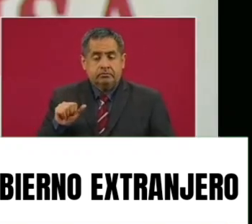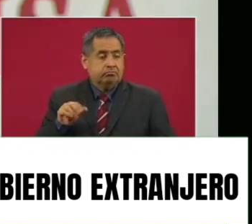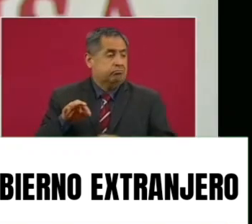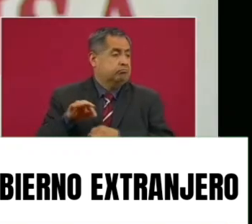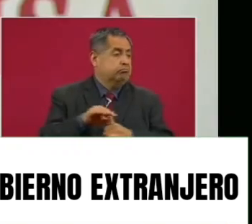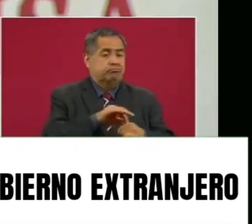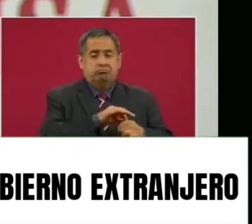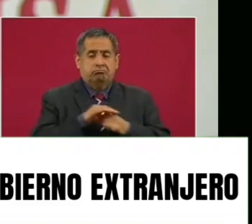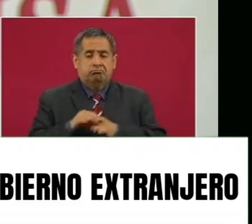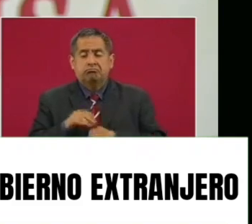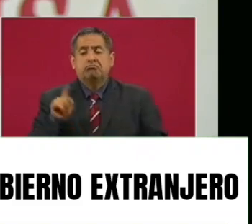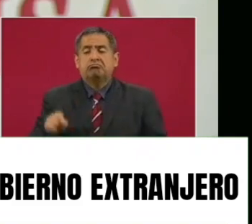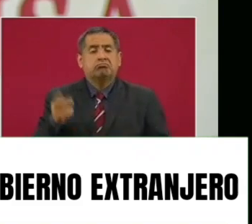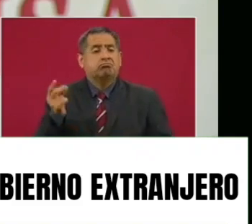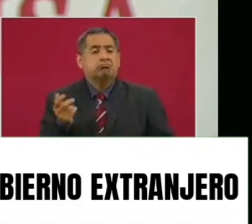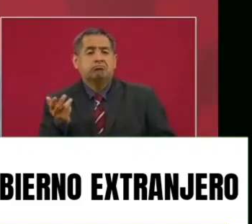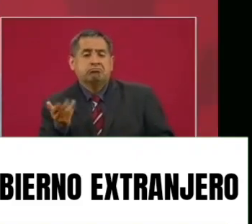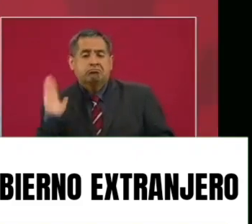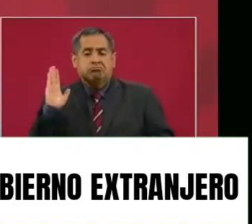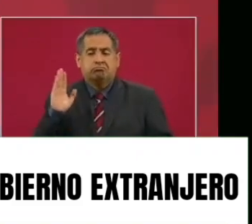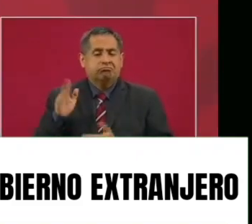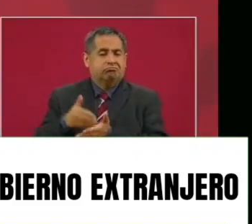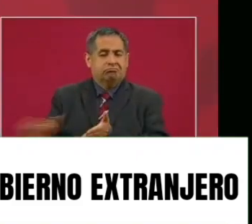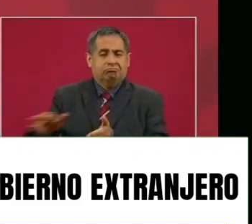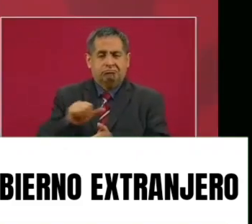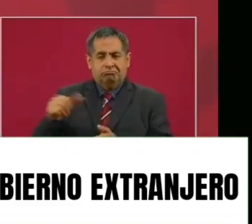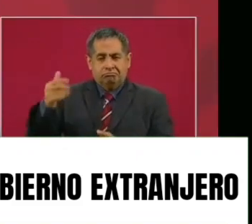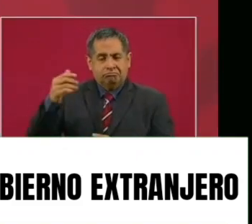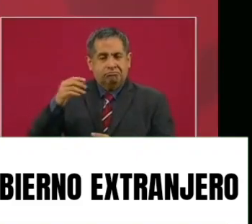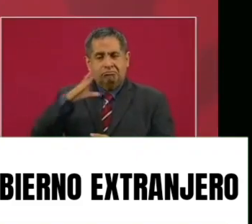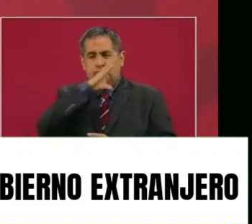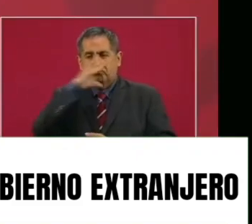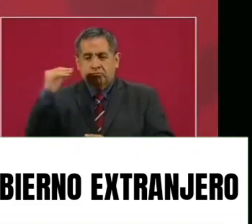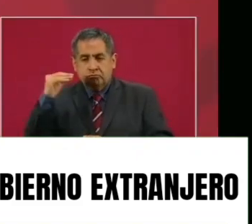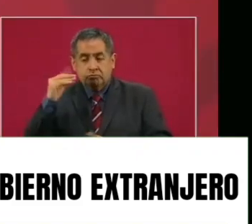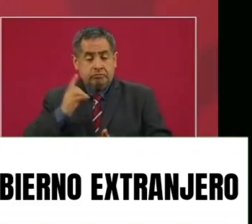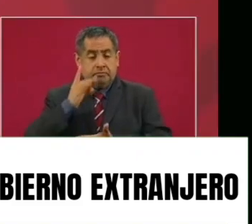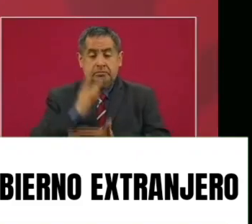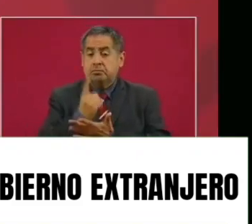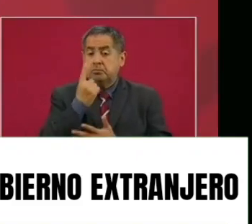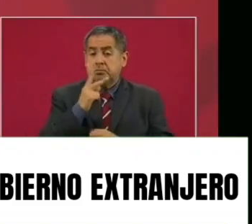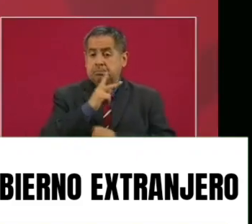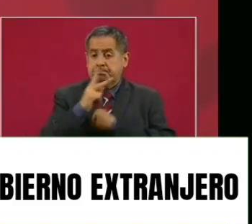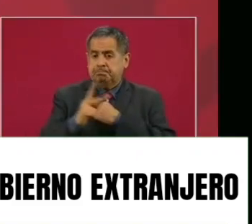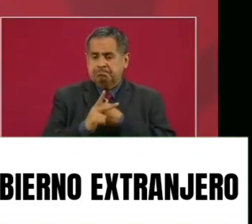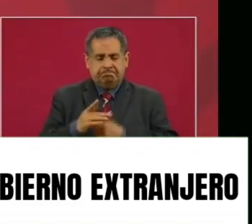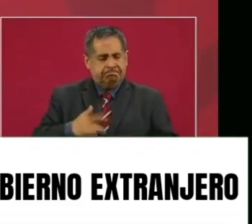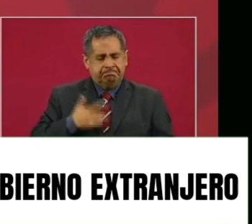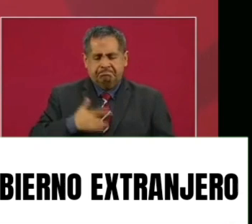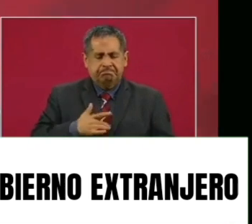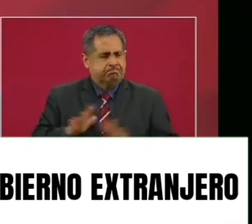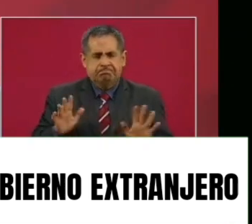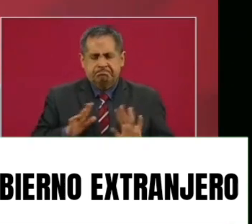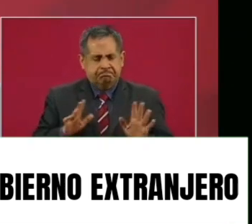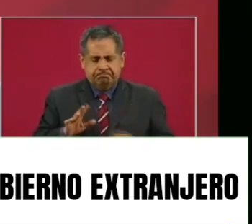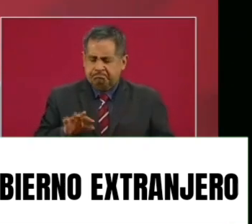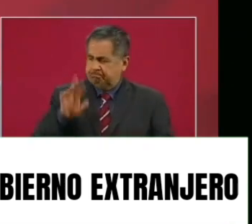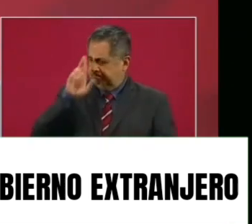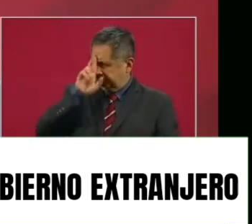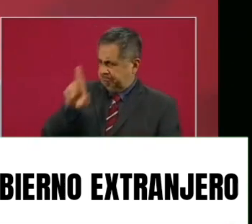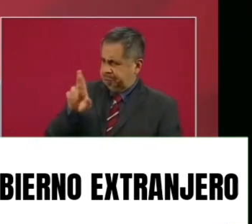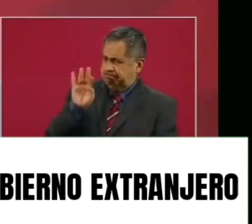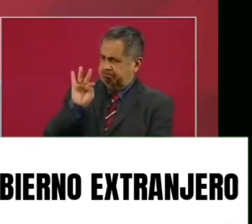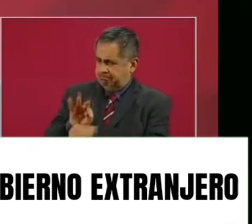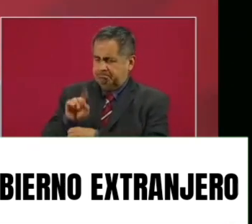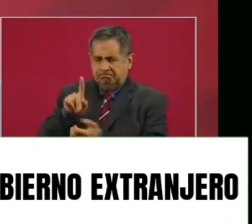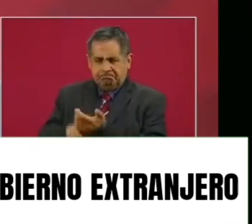votan por la expulsión de Cuba, el único país que se opone